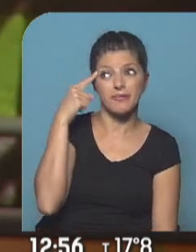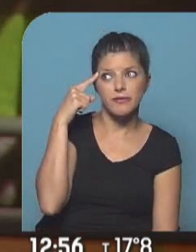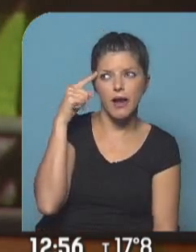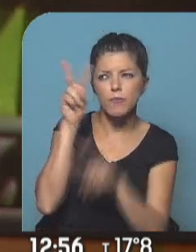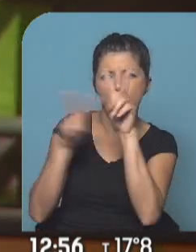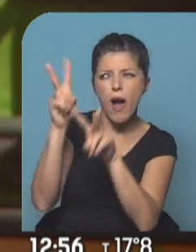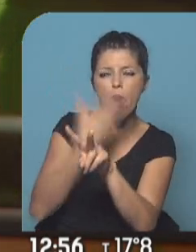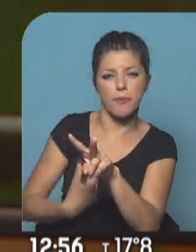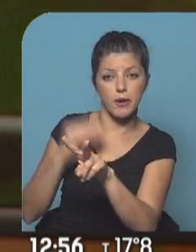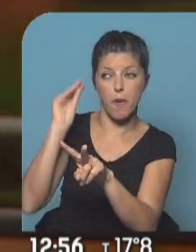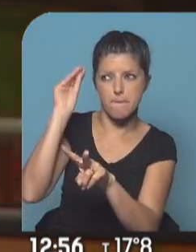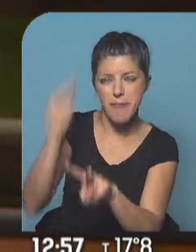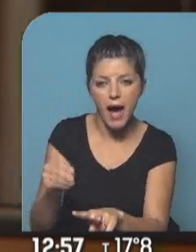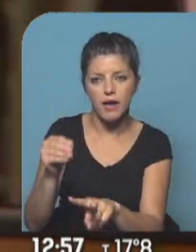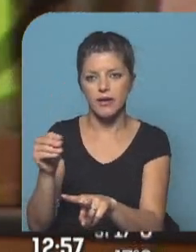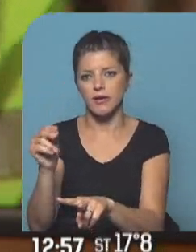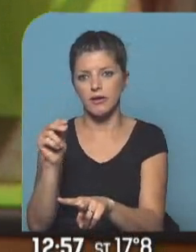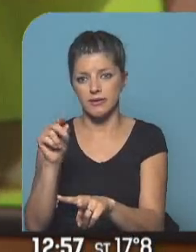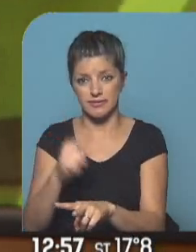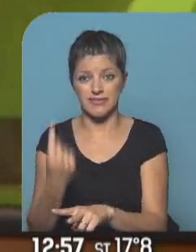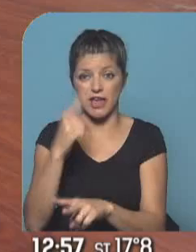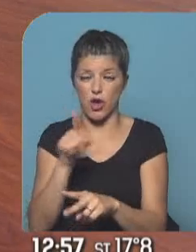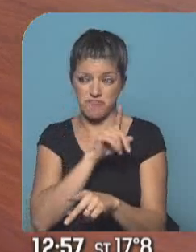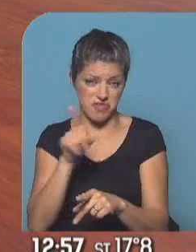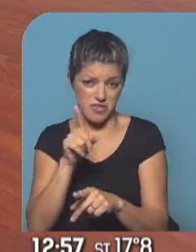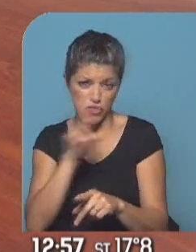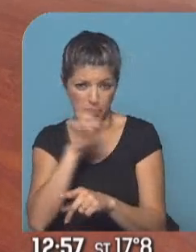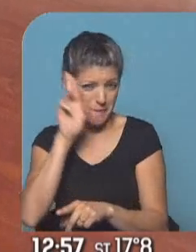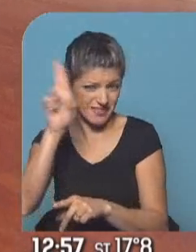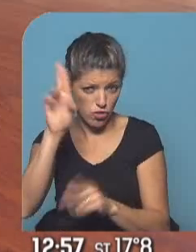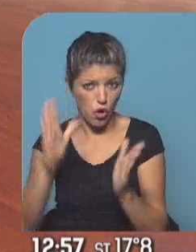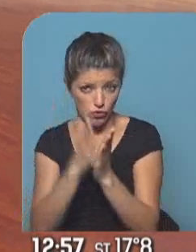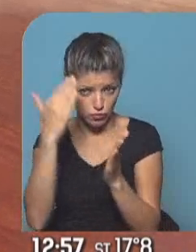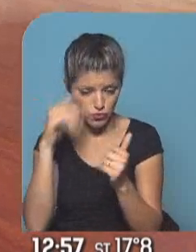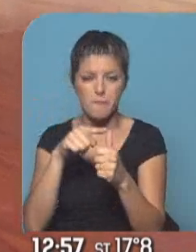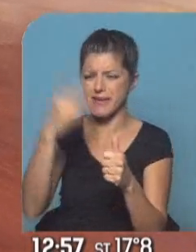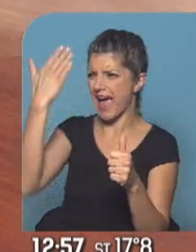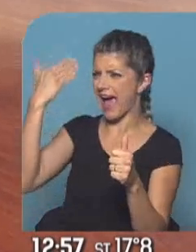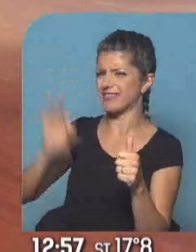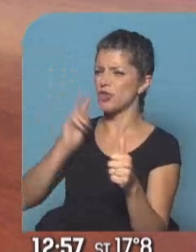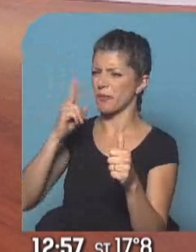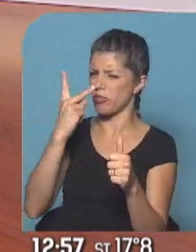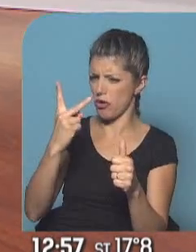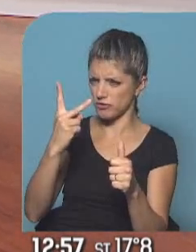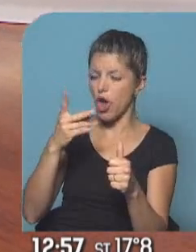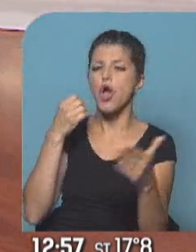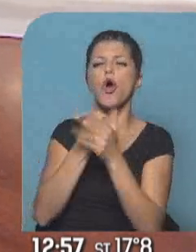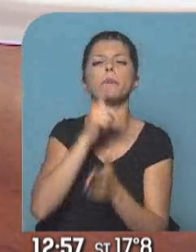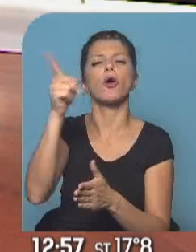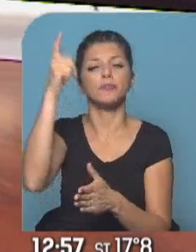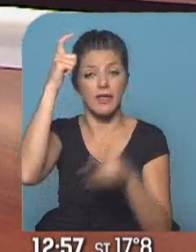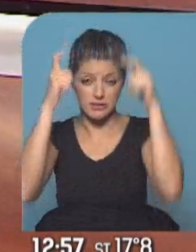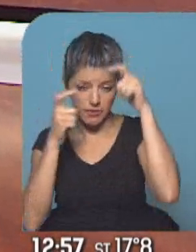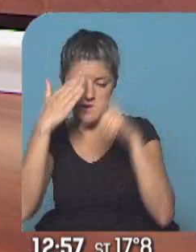gobierno por vías extrainstitucionales. Eso empezó en el 2002 con el intento de golpe, o el golpe frustrado más bien contra Hugo Chávez, el